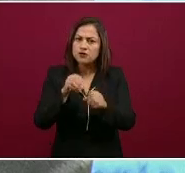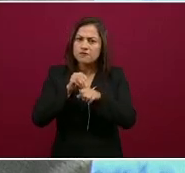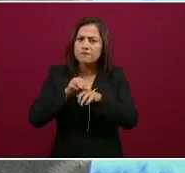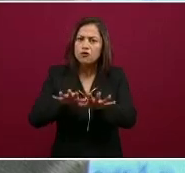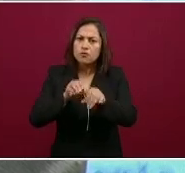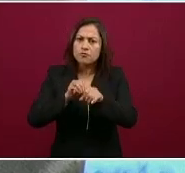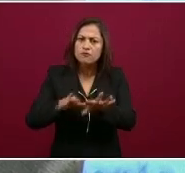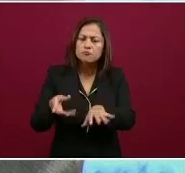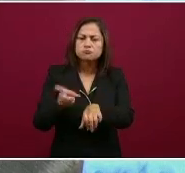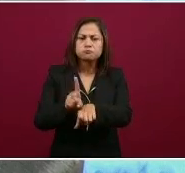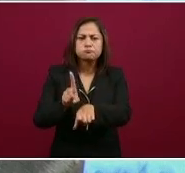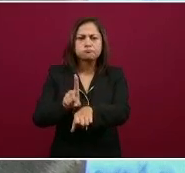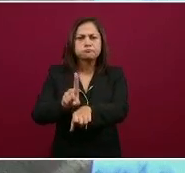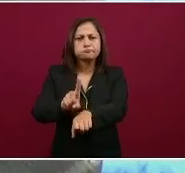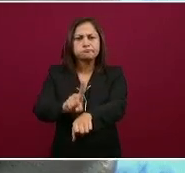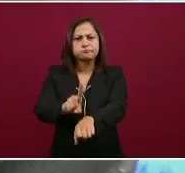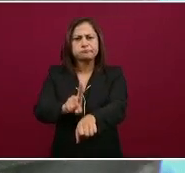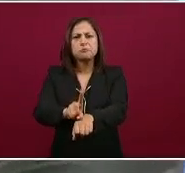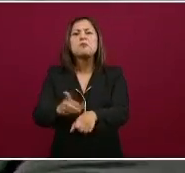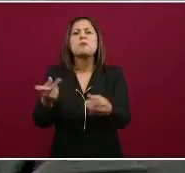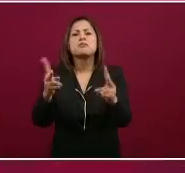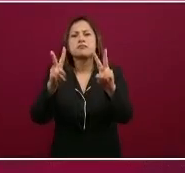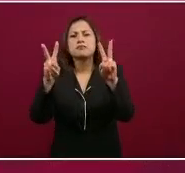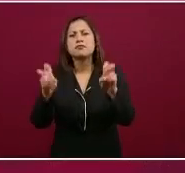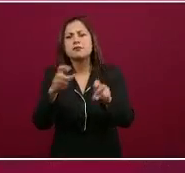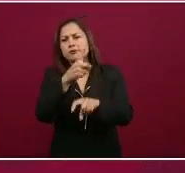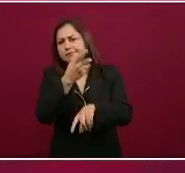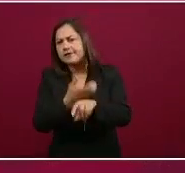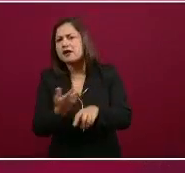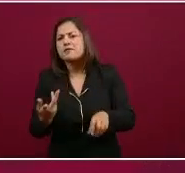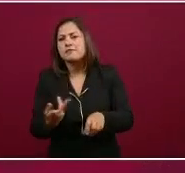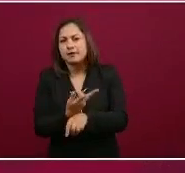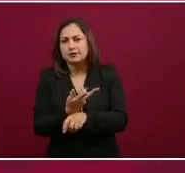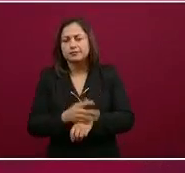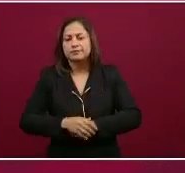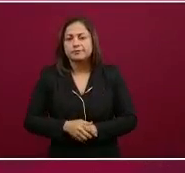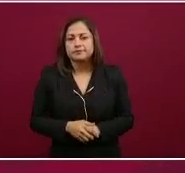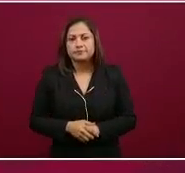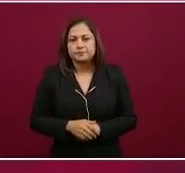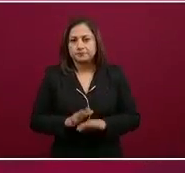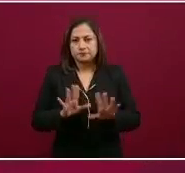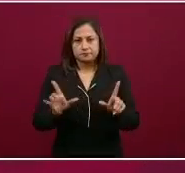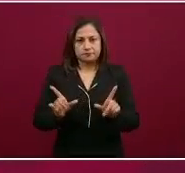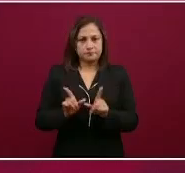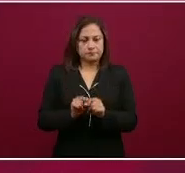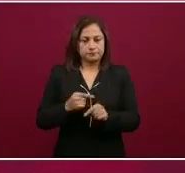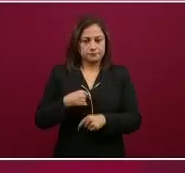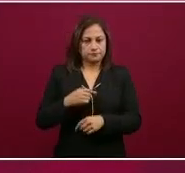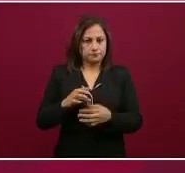constantemente sobre esta situación. Entonces, esto es lo que quería comentarles.